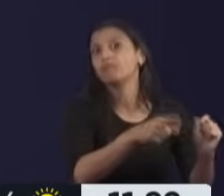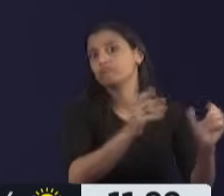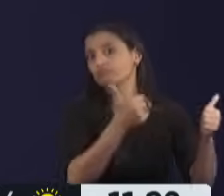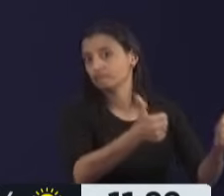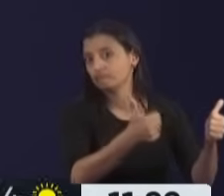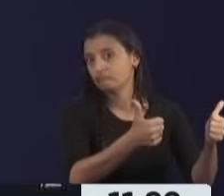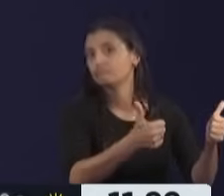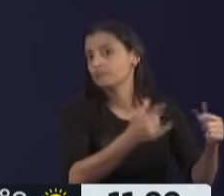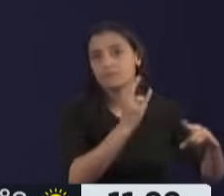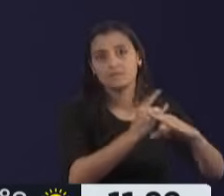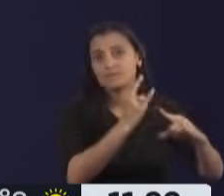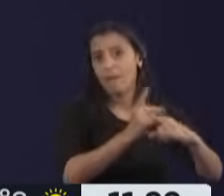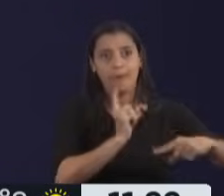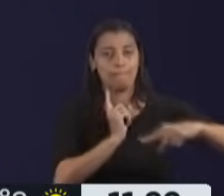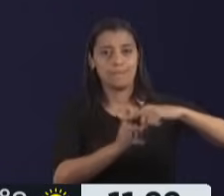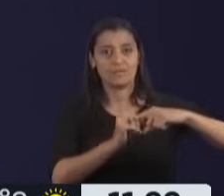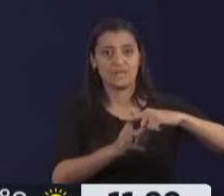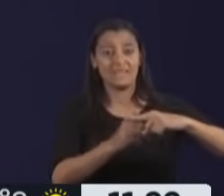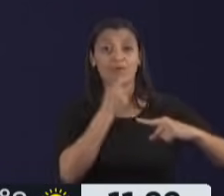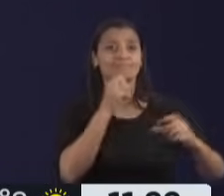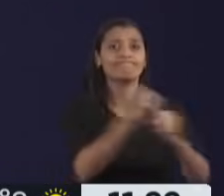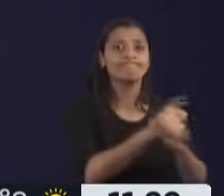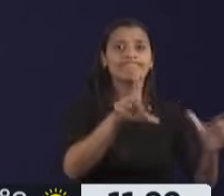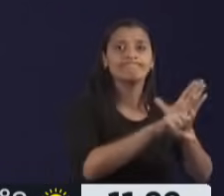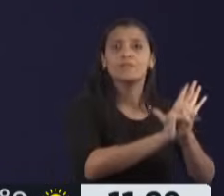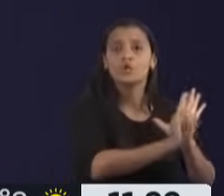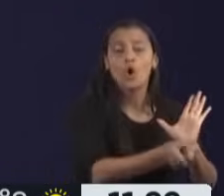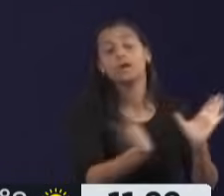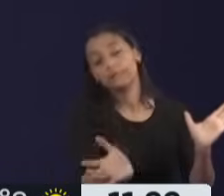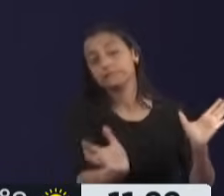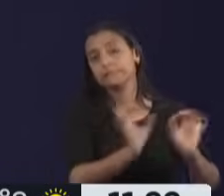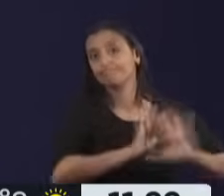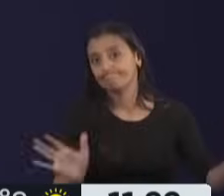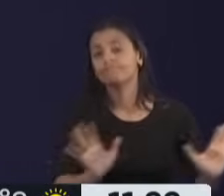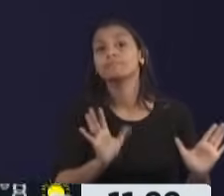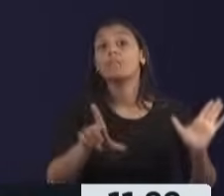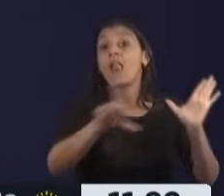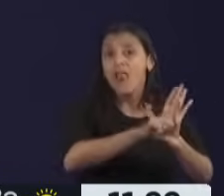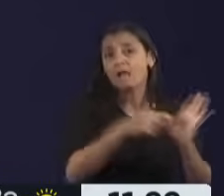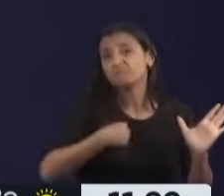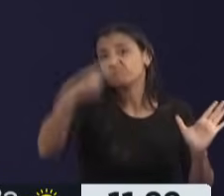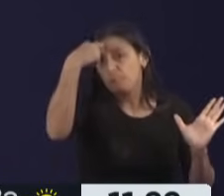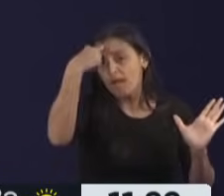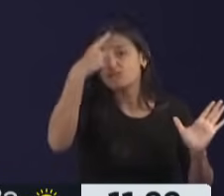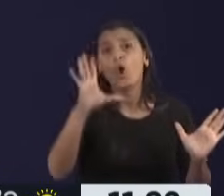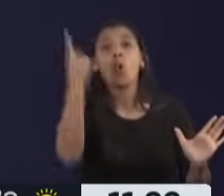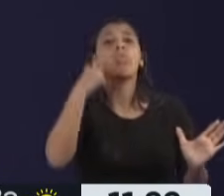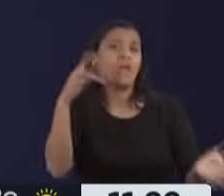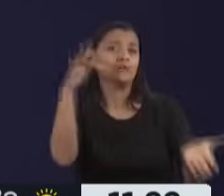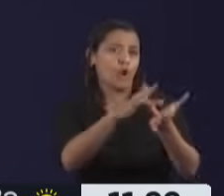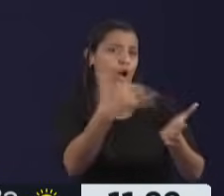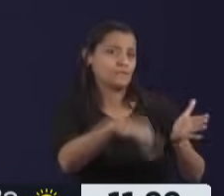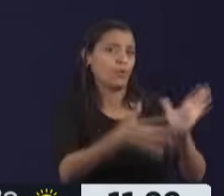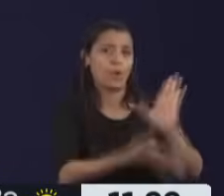efectivamente va a ser siempre una mejor noticia que no esté la ley, digamos, o que la ley se retrase. La ley va a terminar siendo una realidad